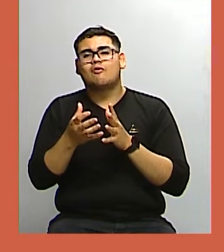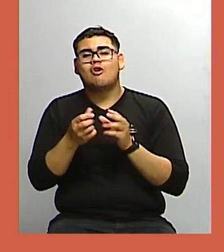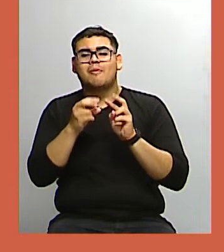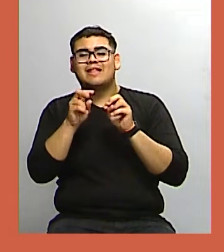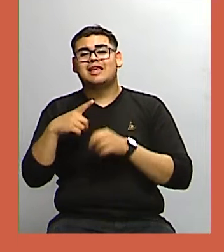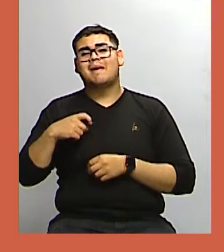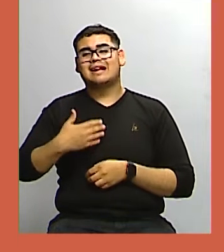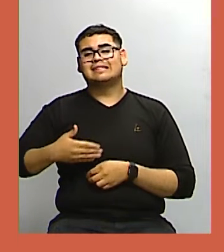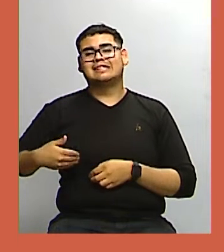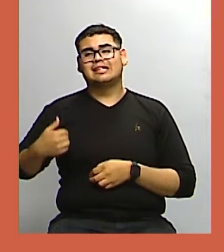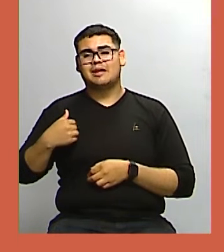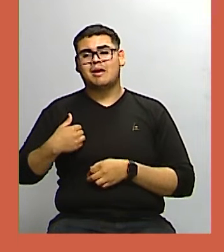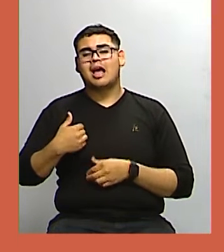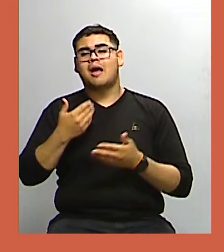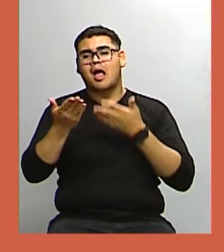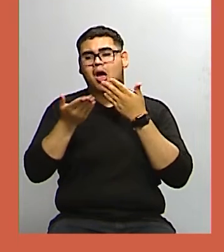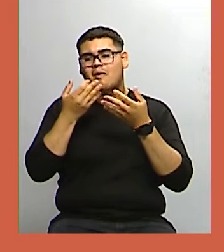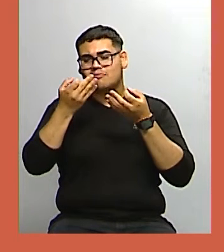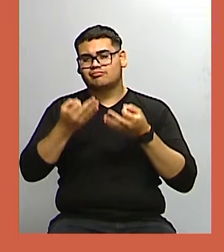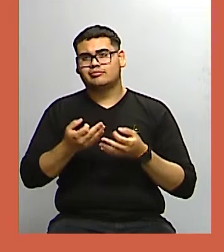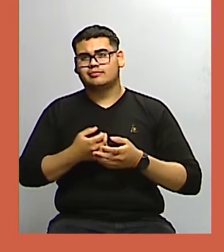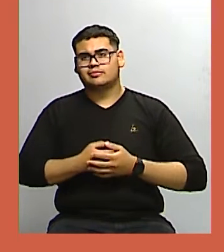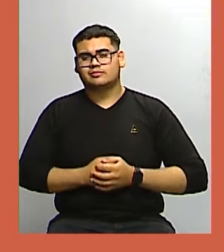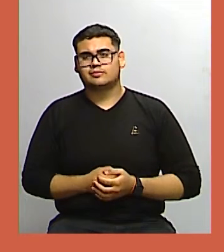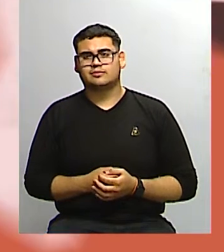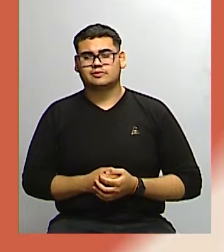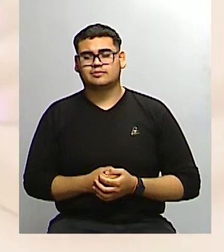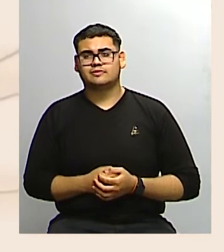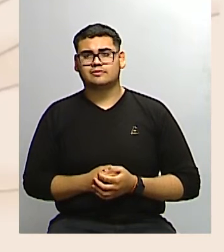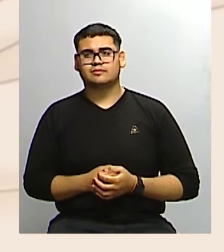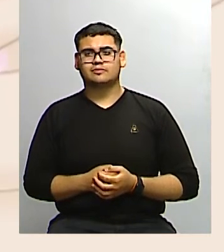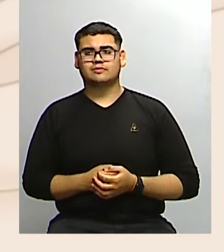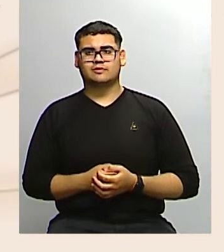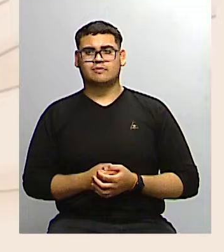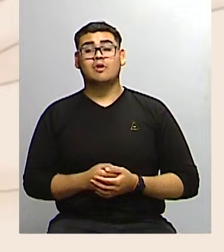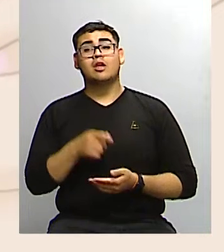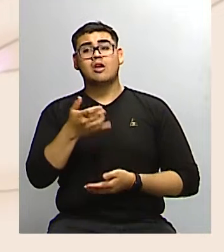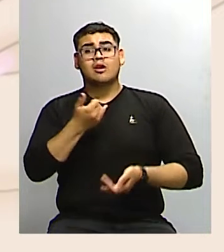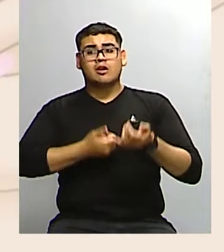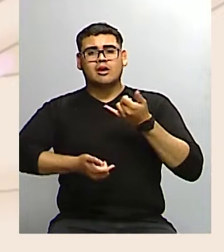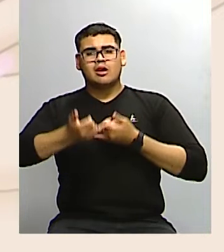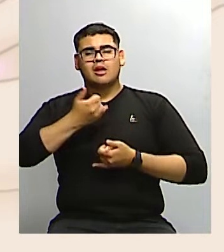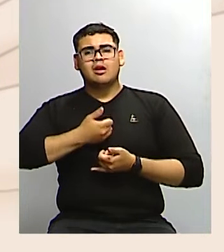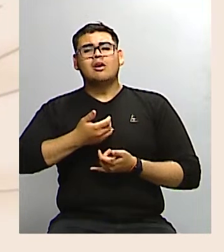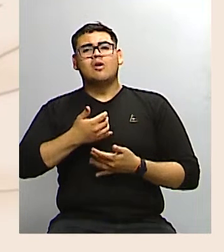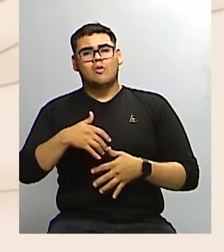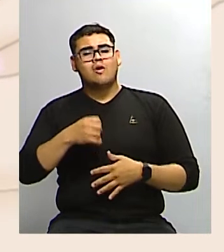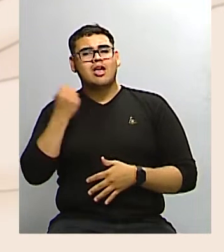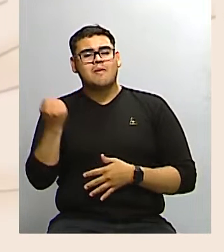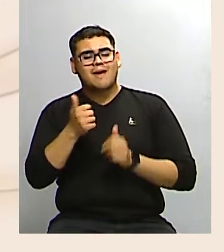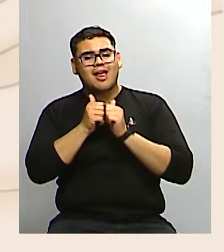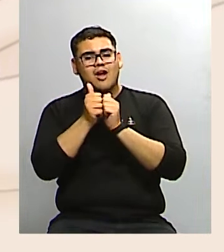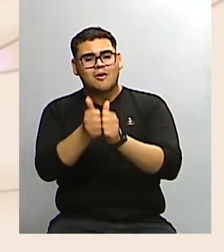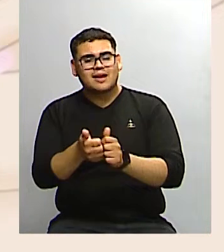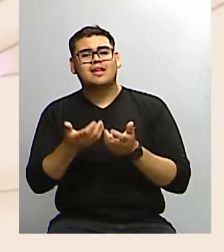cáncer de mama. Bueno, me parece que es importante eso que usted hacía referencia del acompañamiento, y a